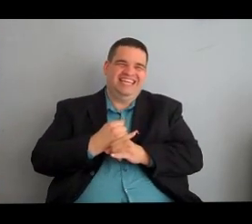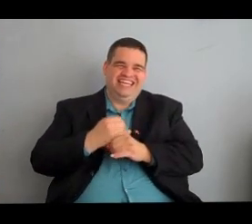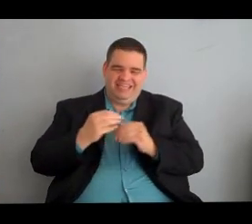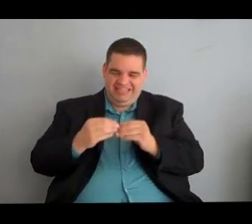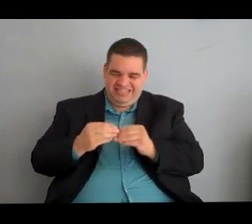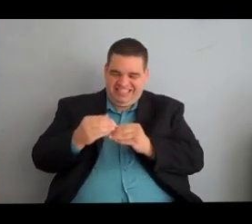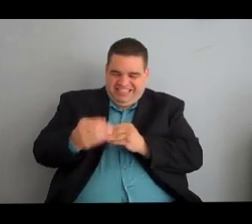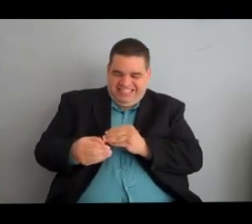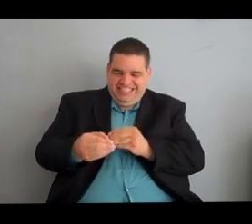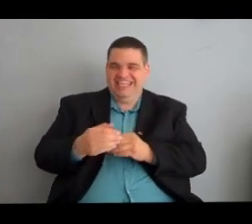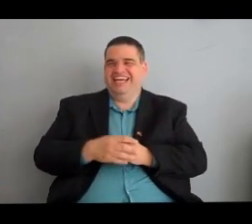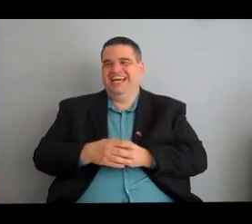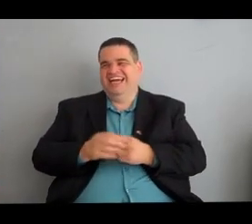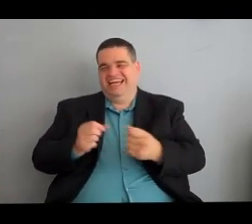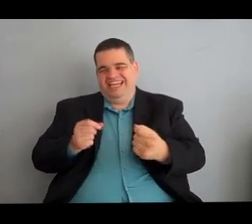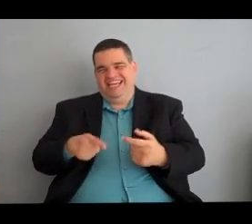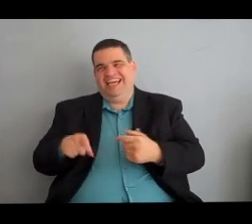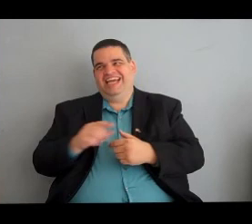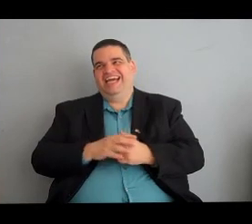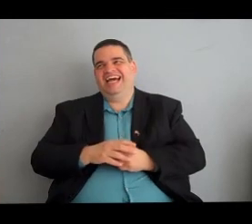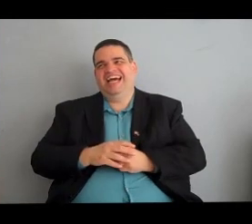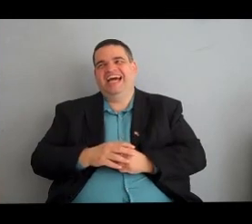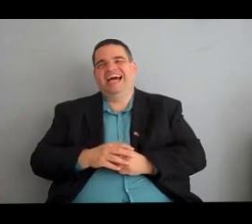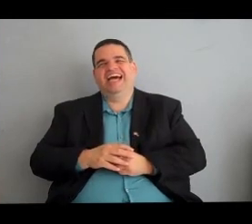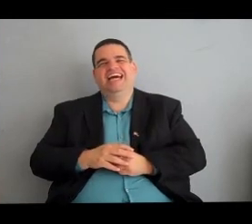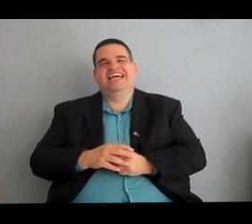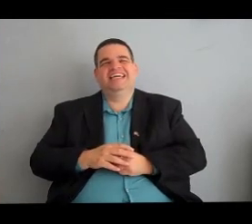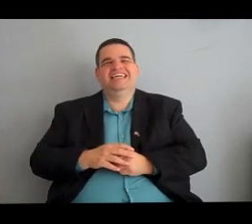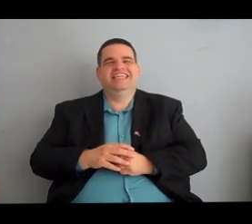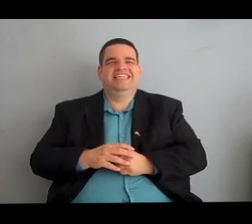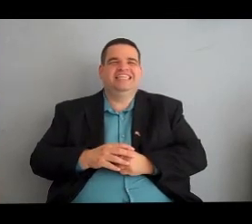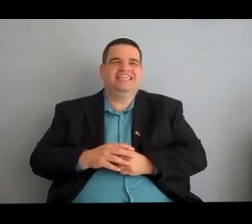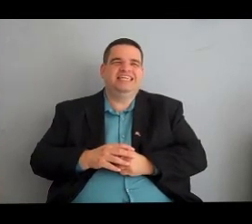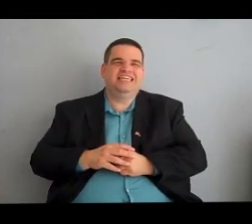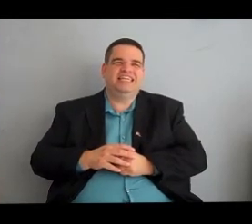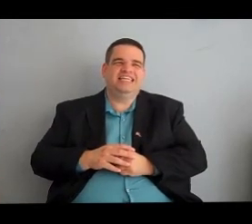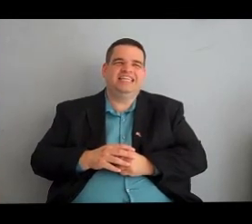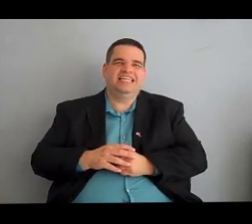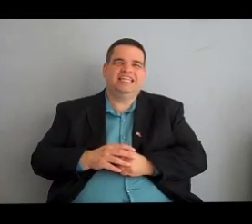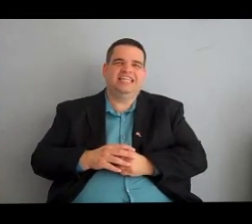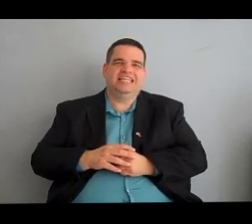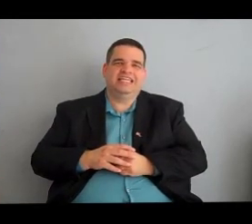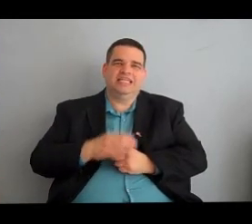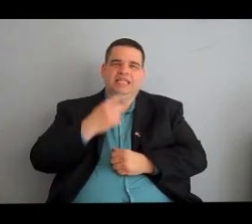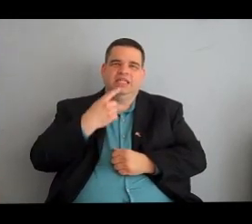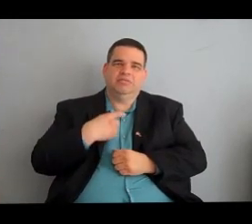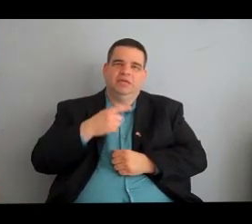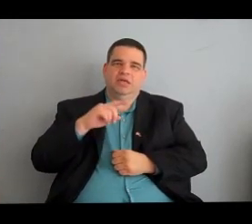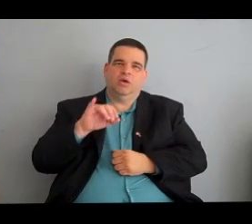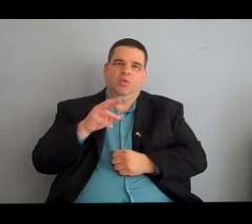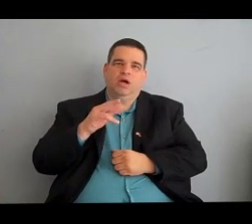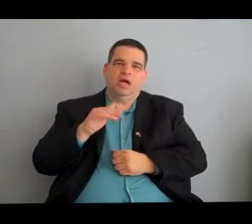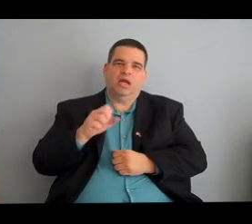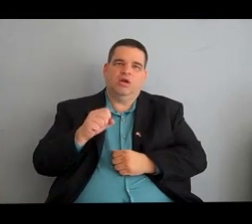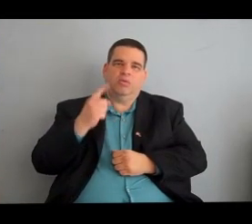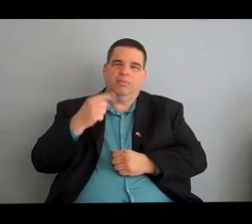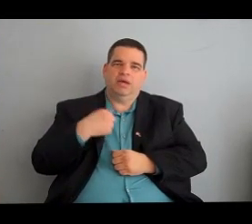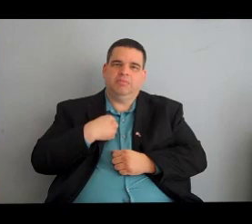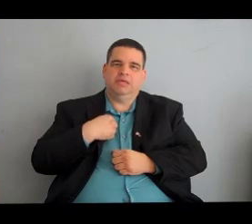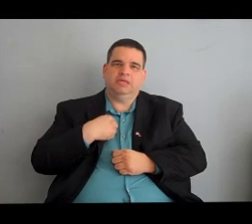Pero se brincó el charco, por lo menos. Y cuéntame, Juan. Mira, pues para mí ha sido una experiencia súper,